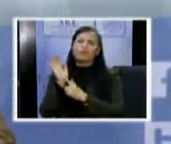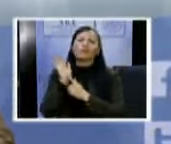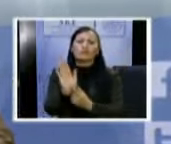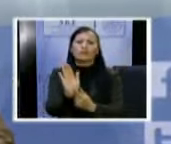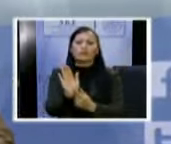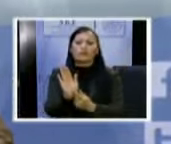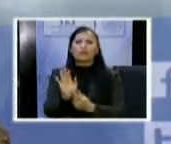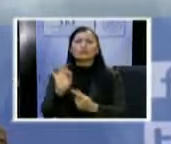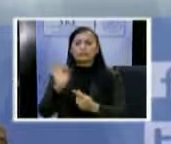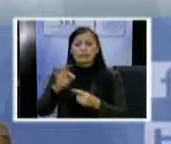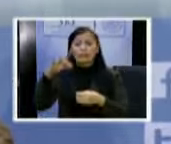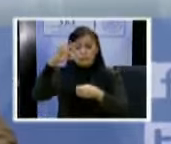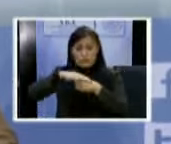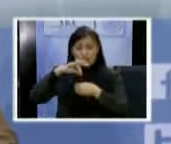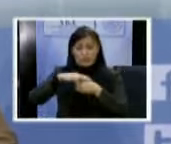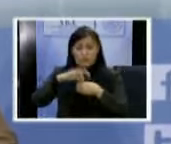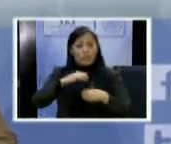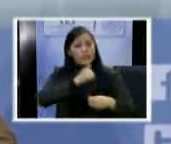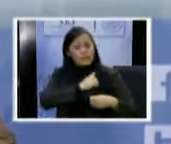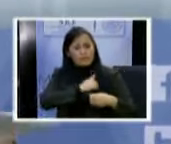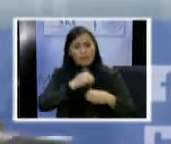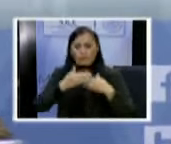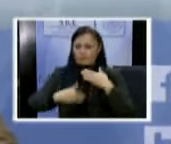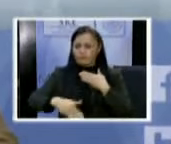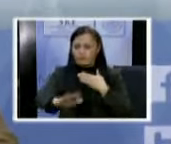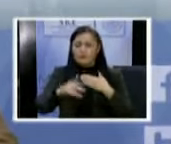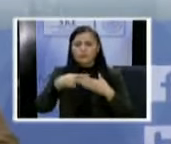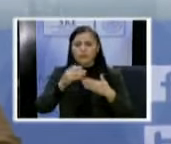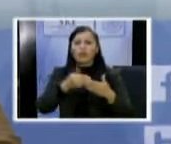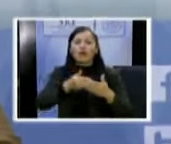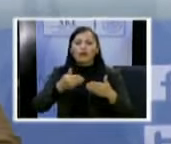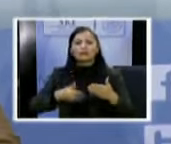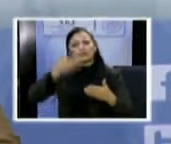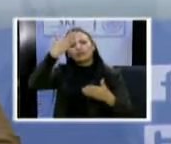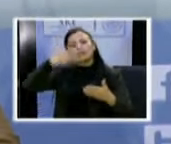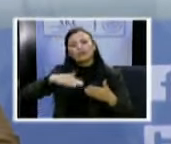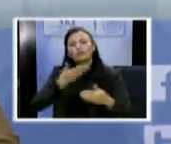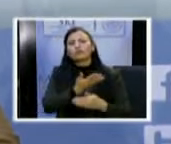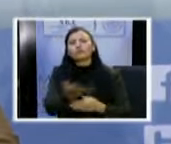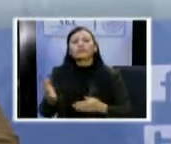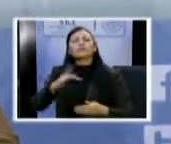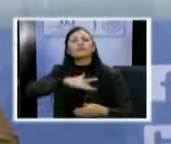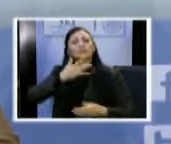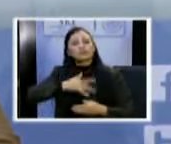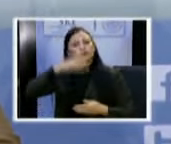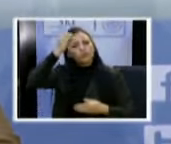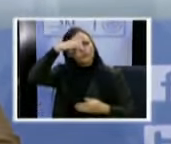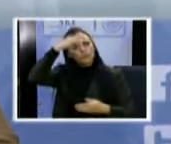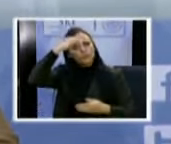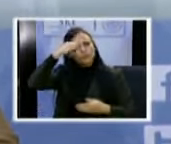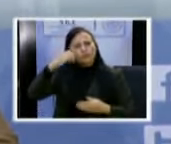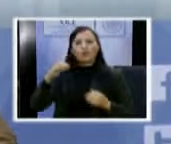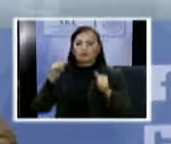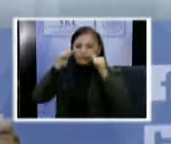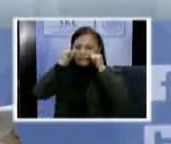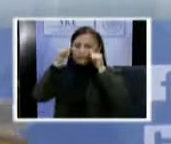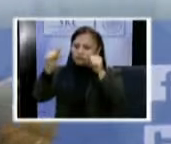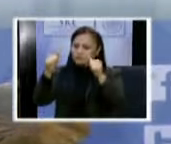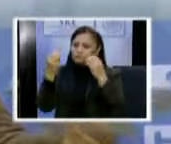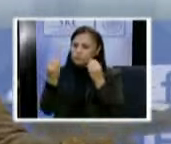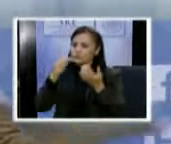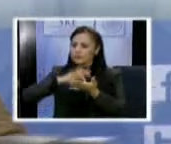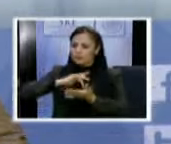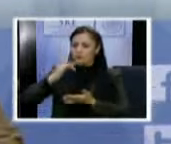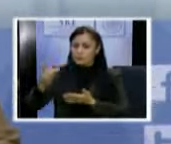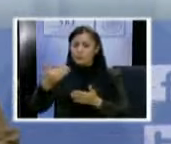ser después de las elecciones en Canadá, pero quisiéramos saber cuál es su postura al respecto. Y por su atención, muchas gracias. No sin